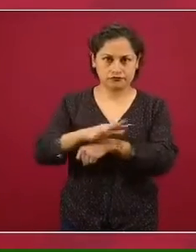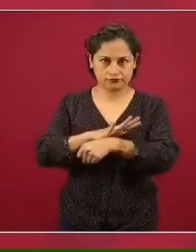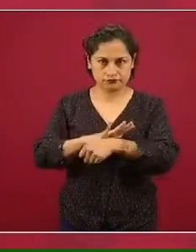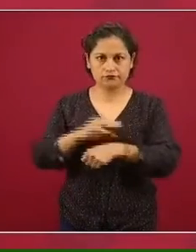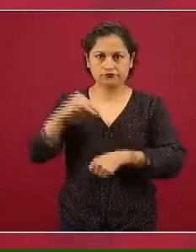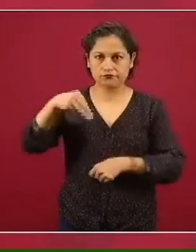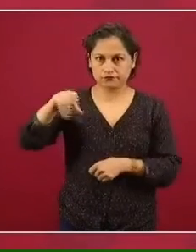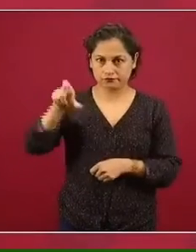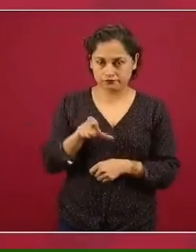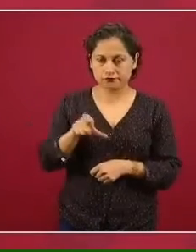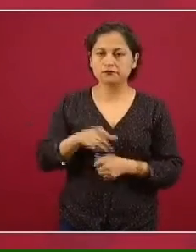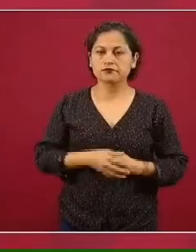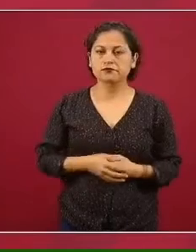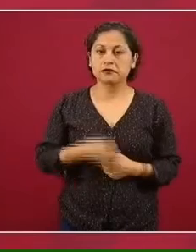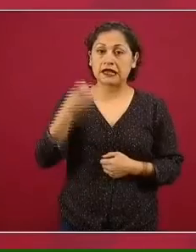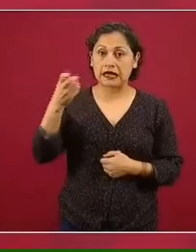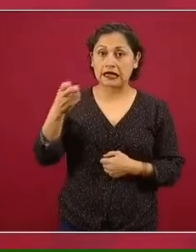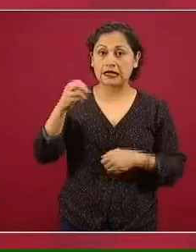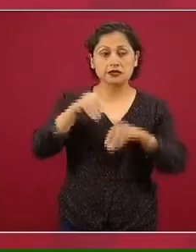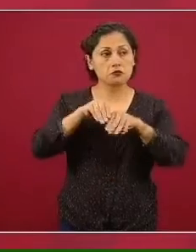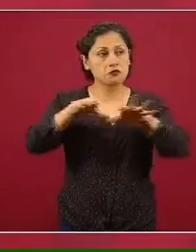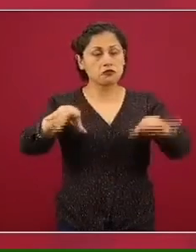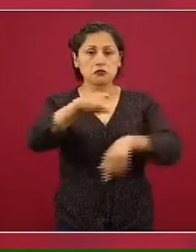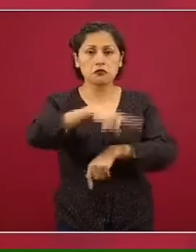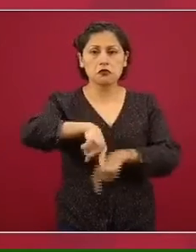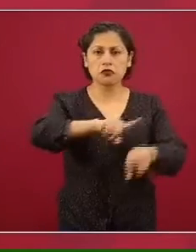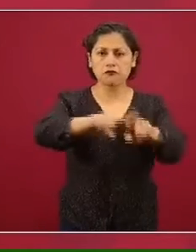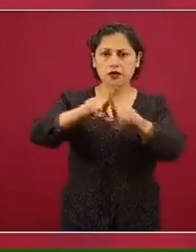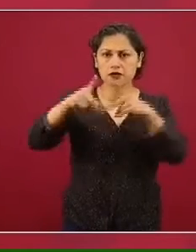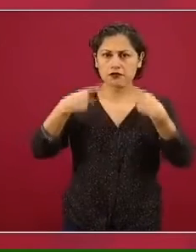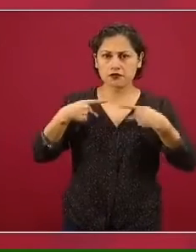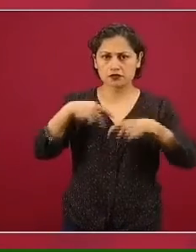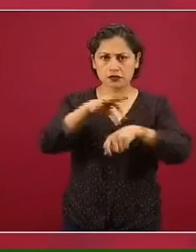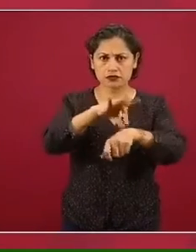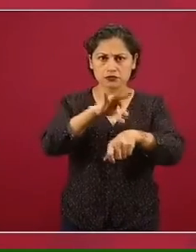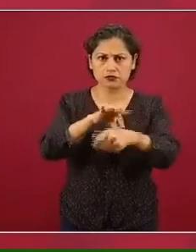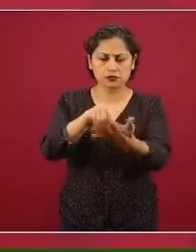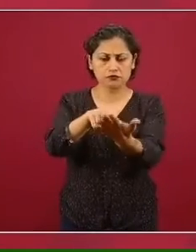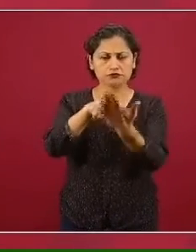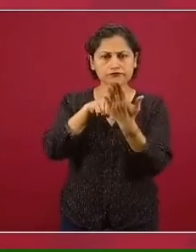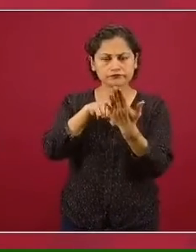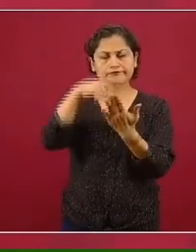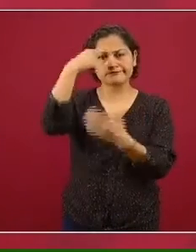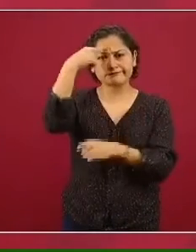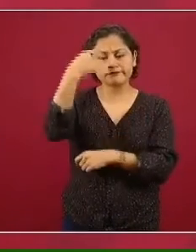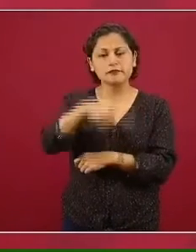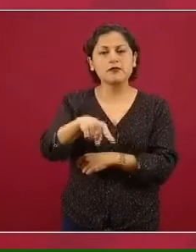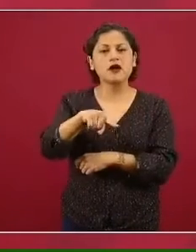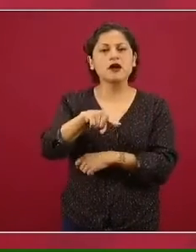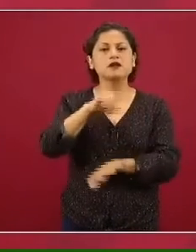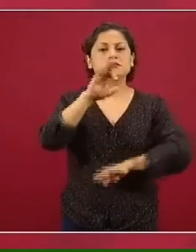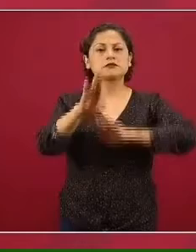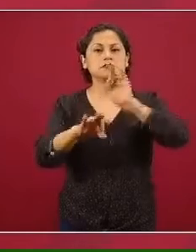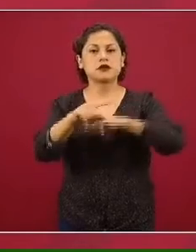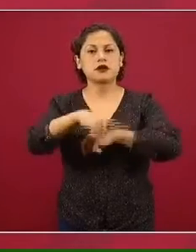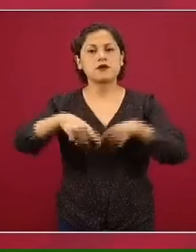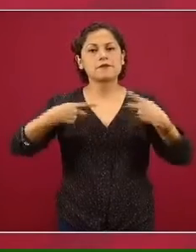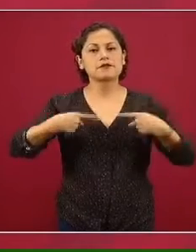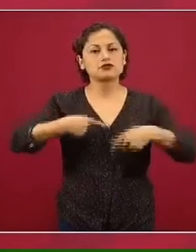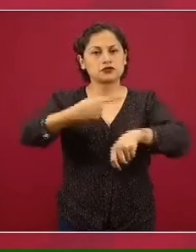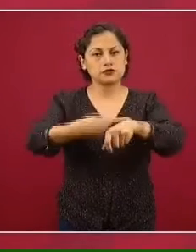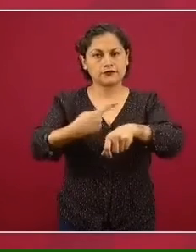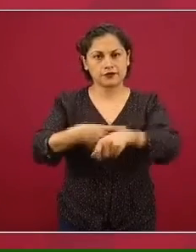referencia para la acción médica de tratamiento o de manejo de las personas que